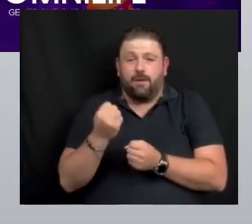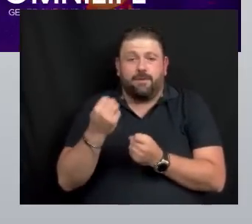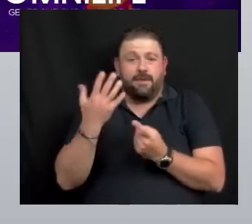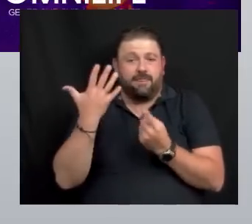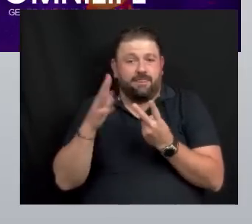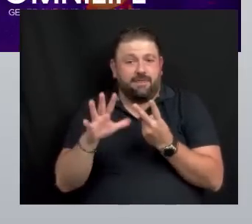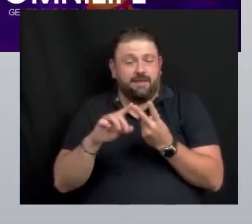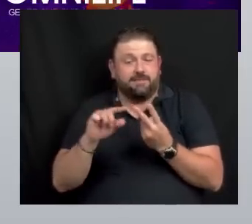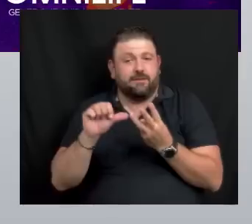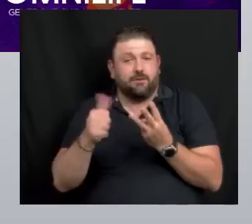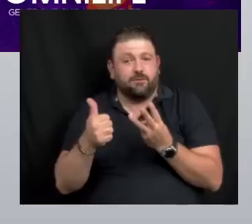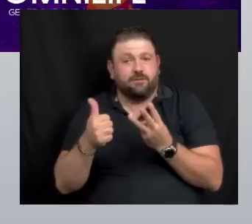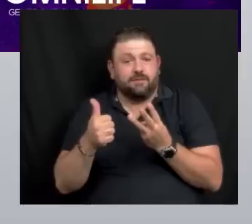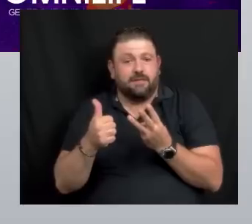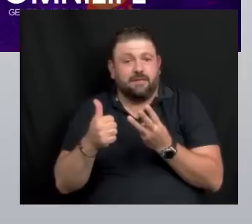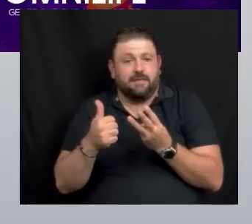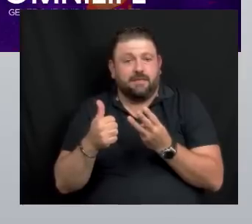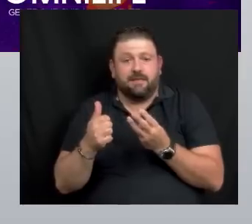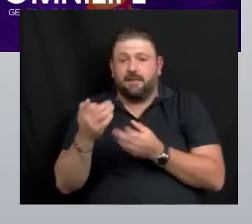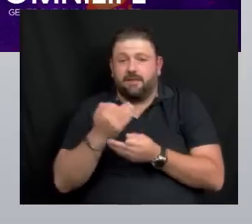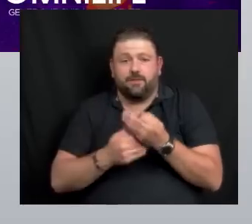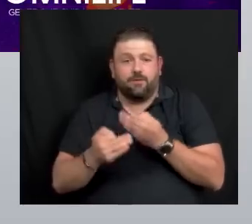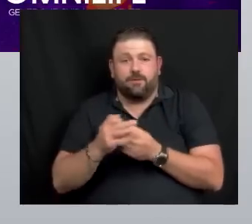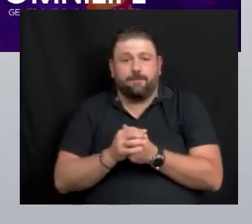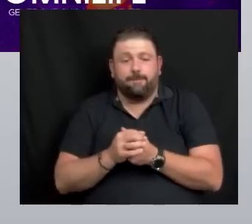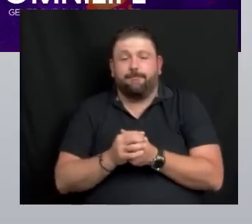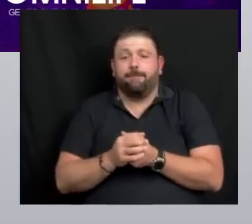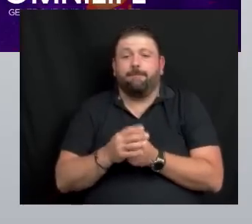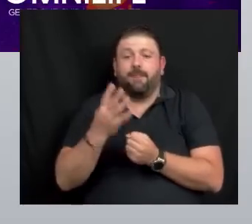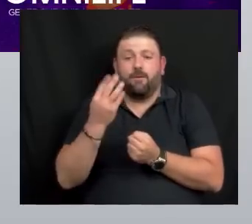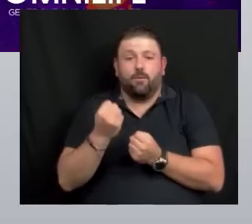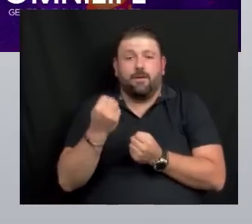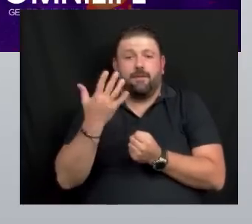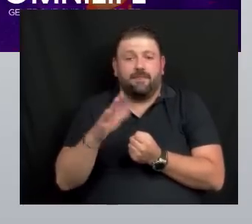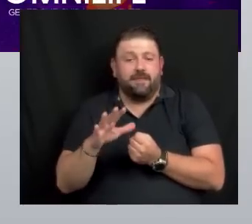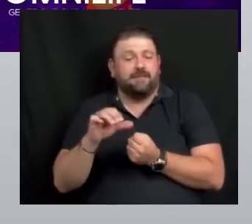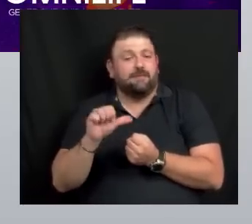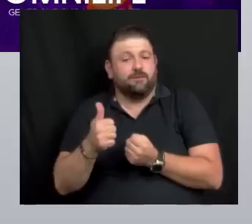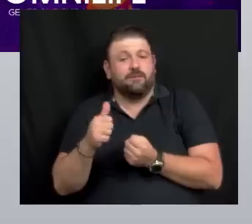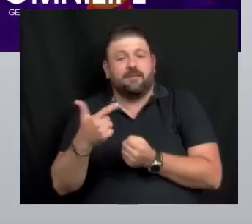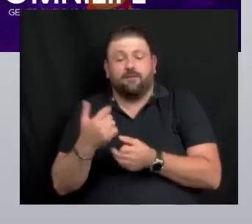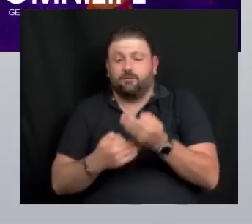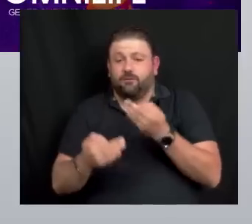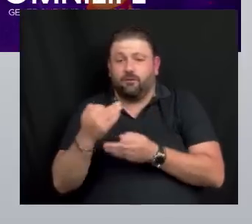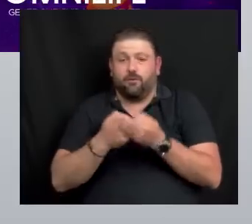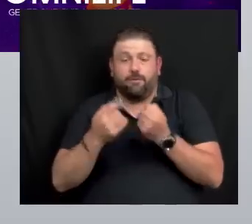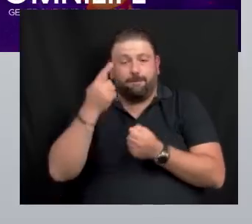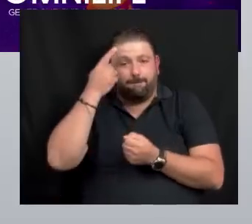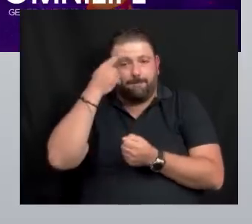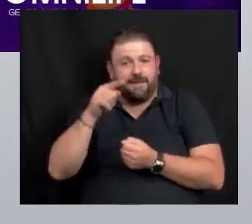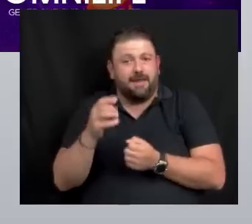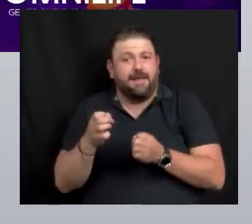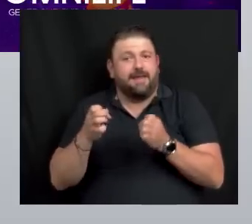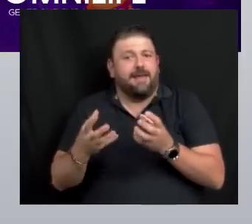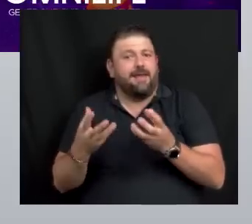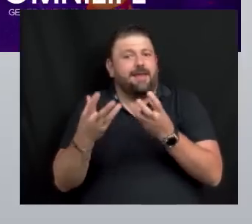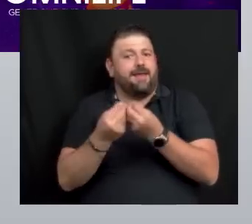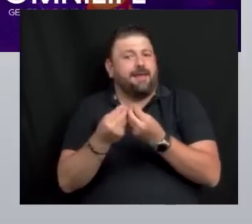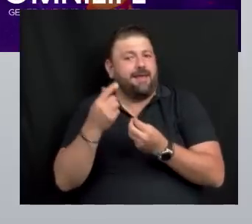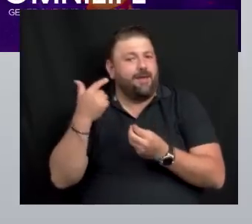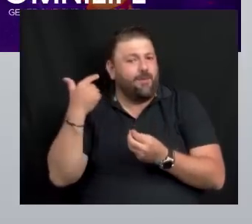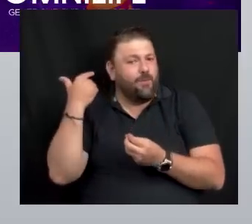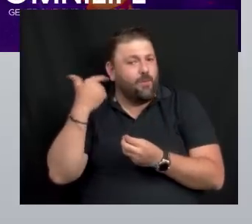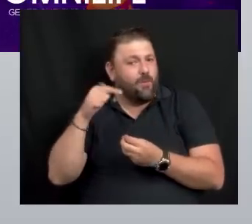10 y 11... ¿Sí? 10, 11 y 12. 10, no, 9, 10 y 11 de febrero. 10, 11, sí. Estamos en